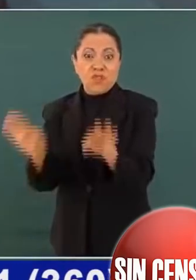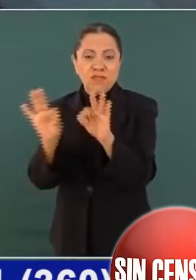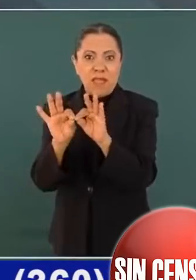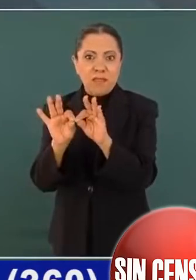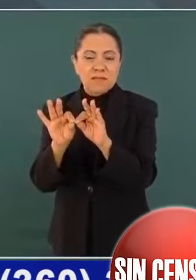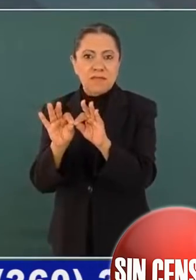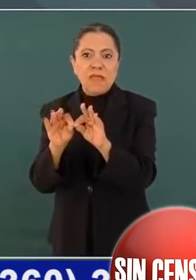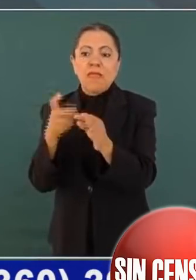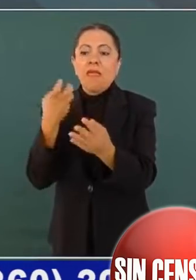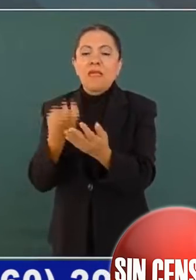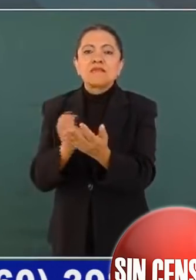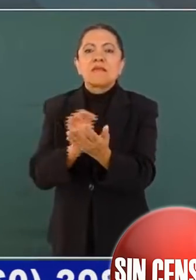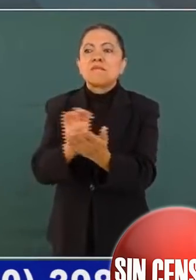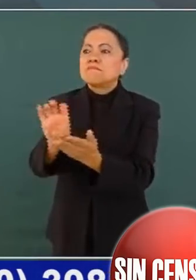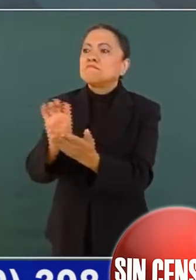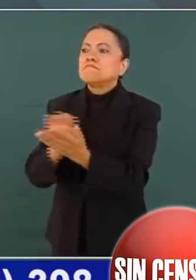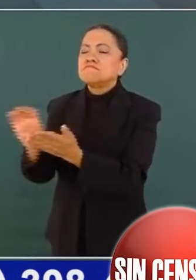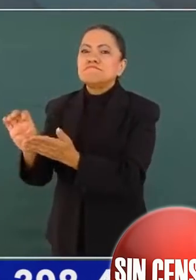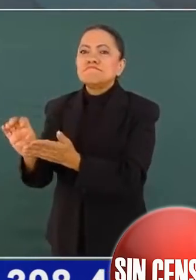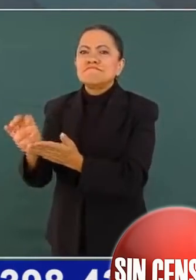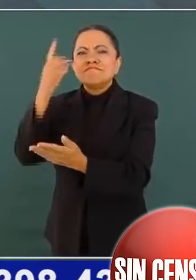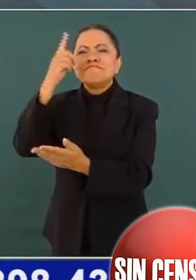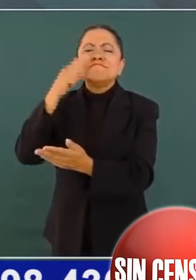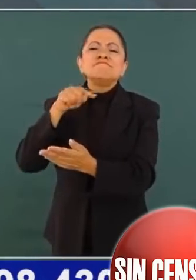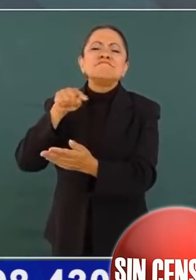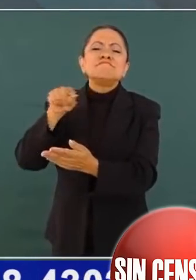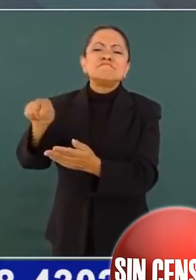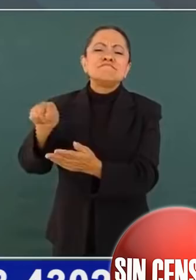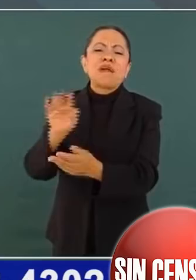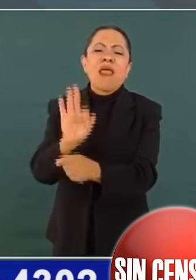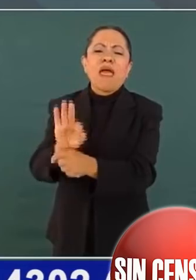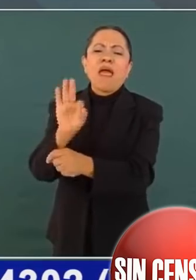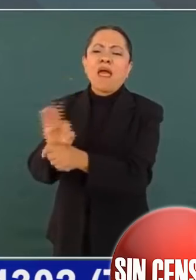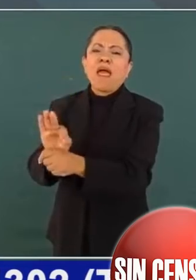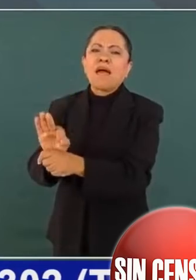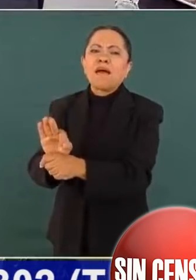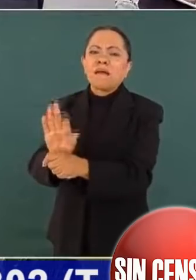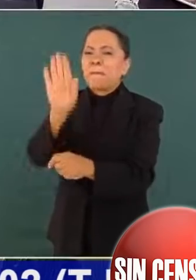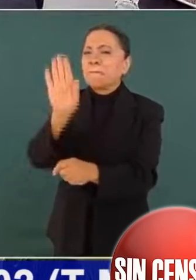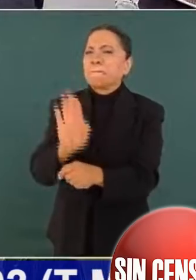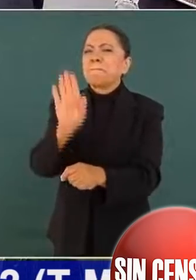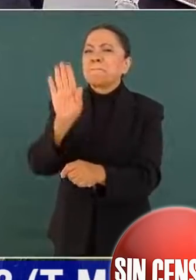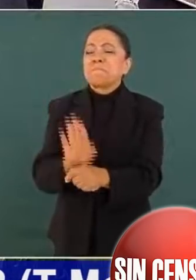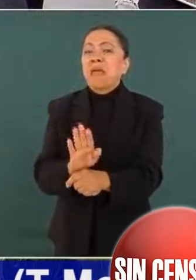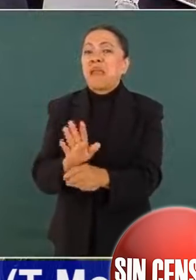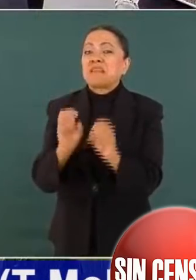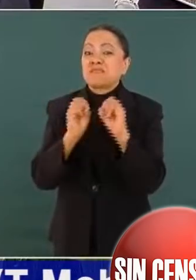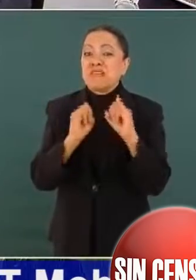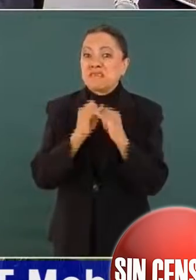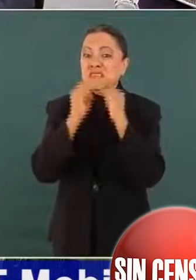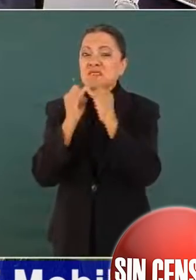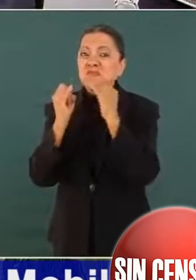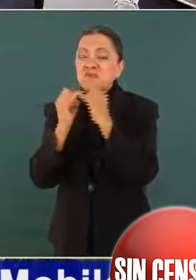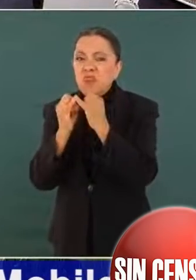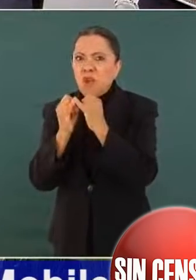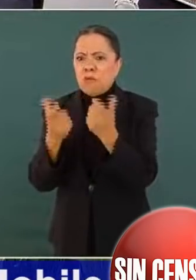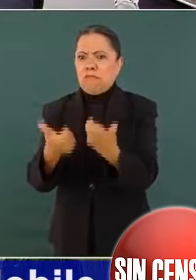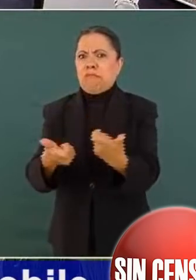destinaba a mantener un aparato burocrático oneroso,